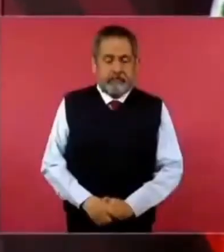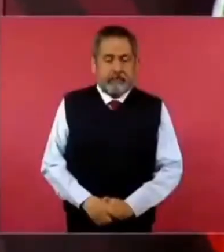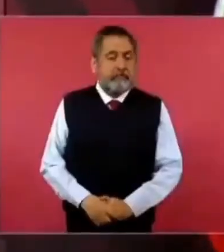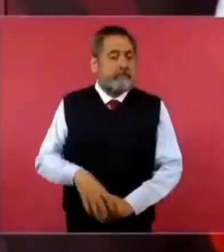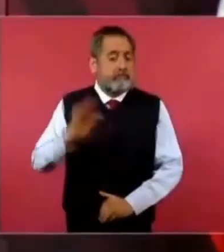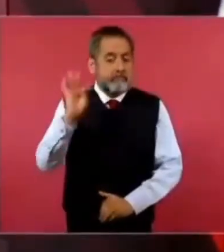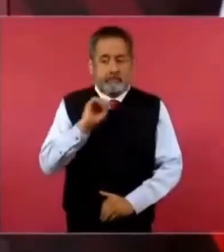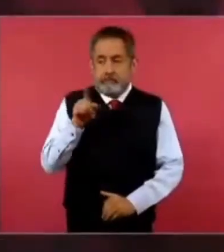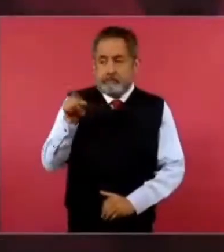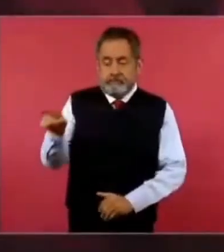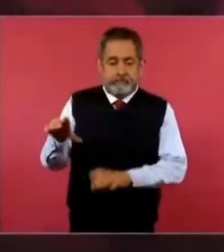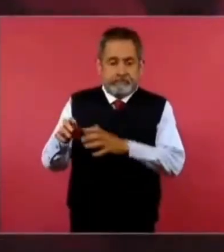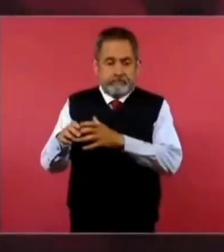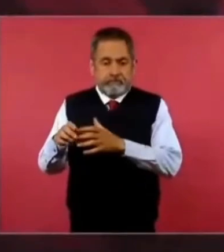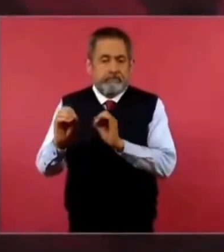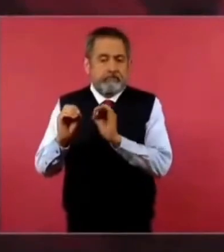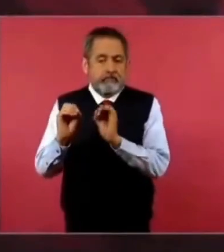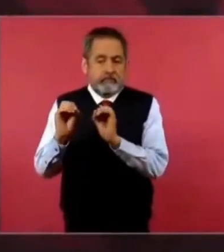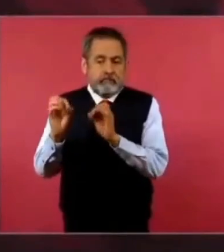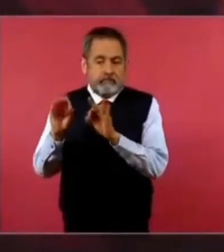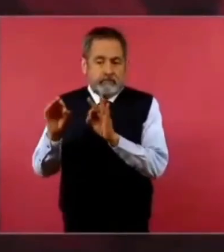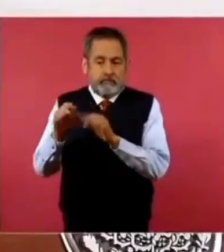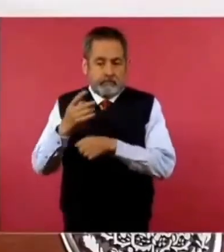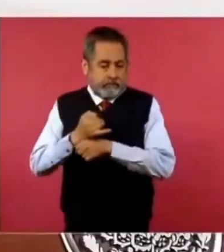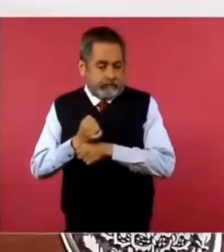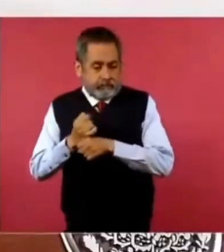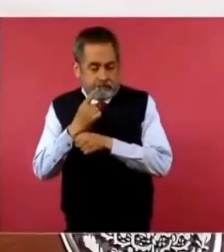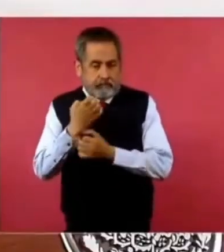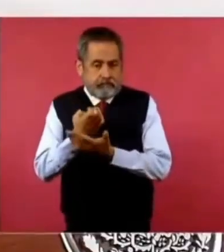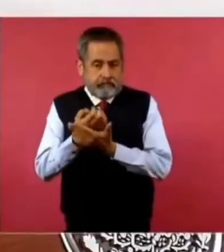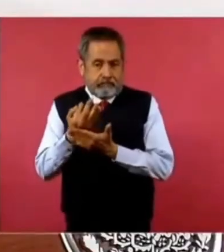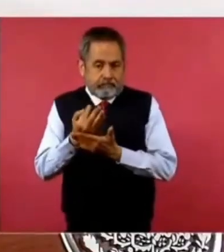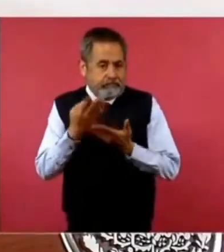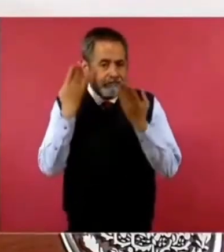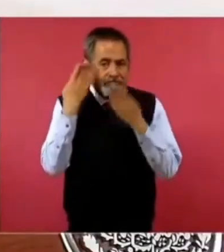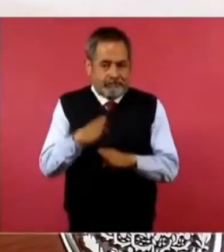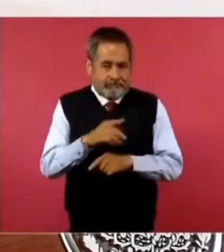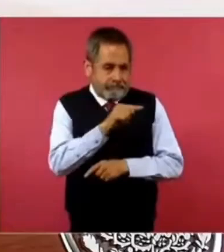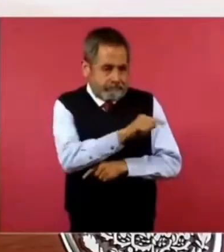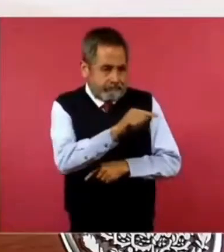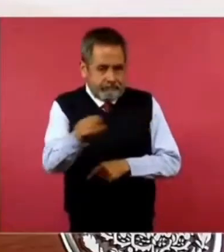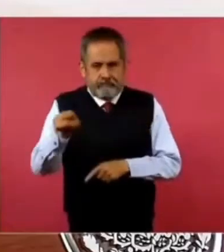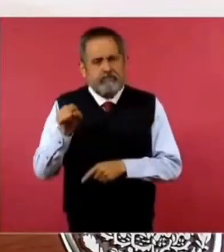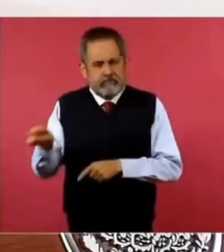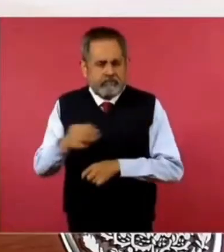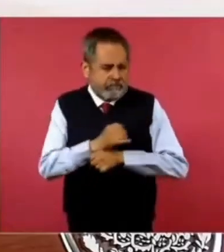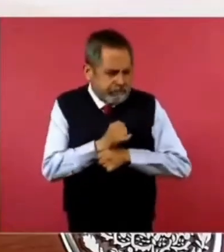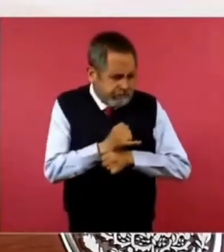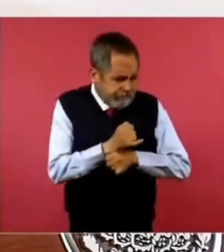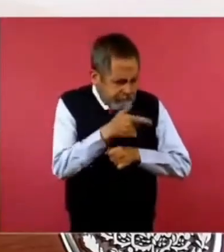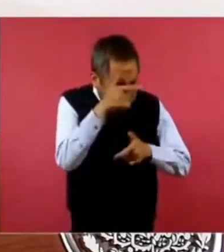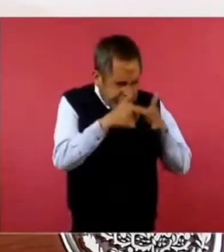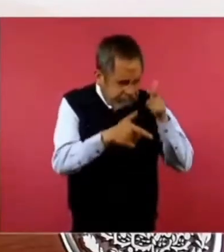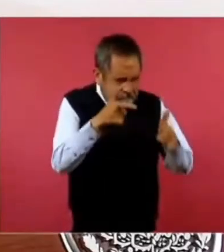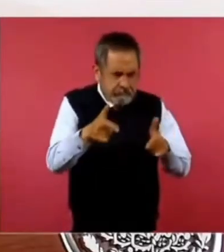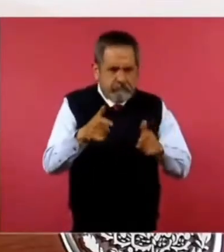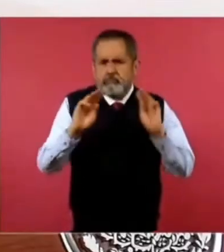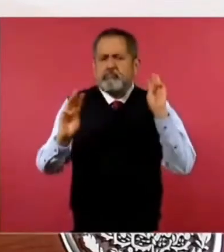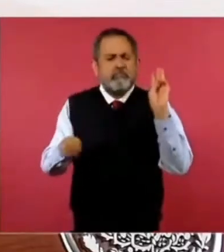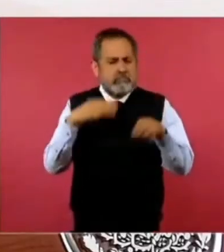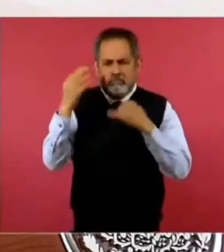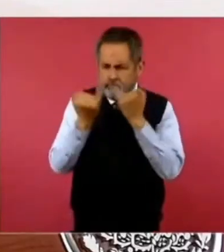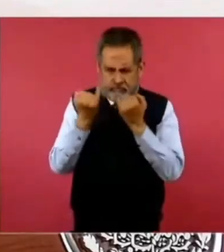es una oficina de investigación financiera que se tiene en México y se tiene en todo el mundo